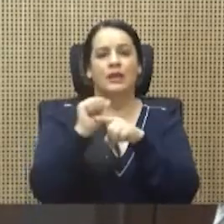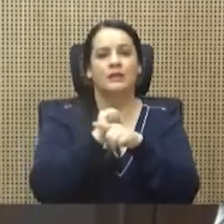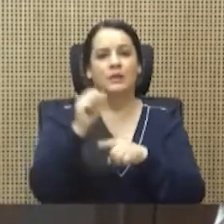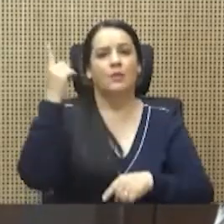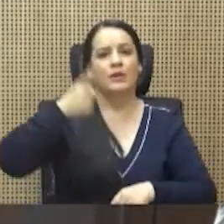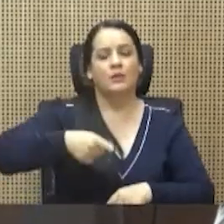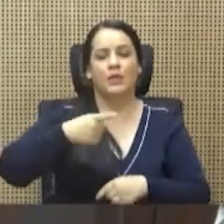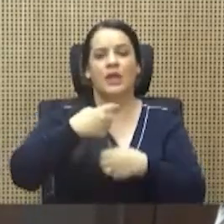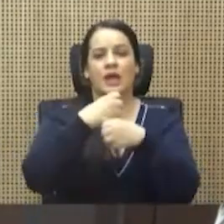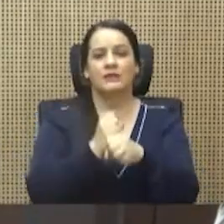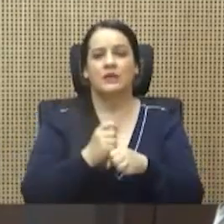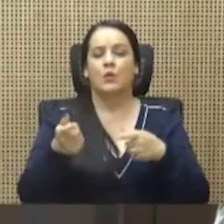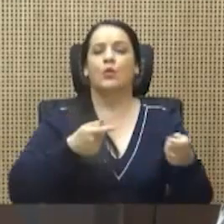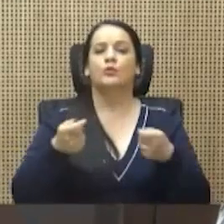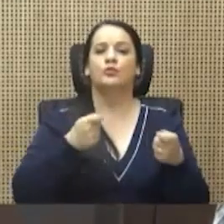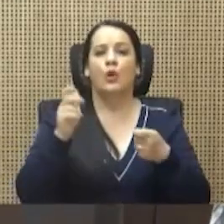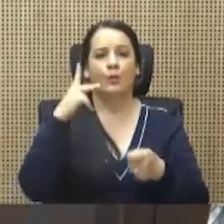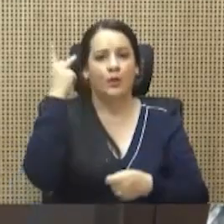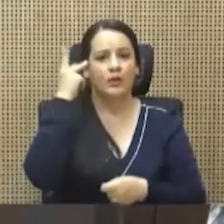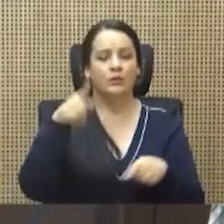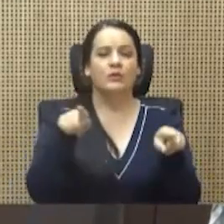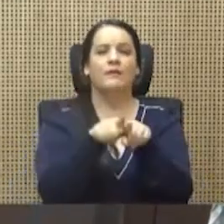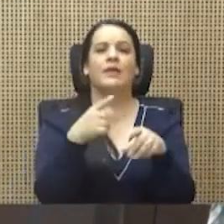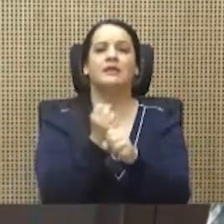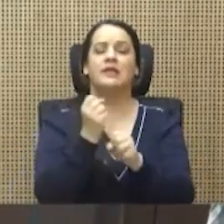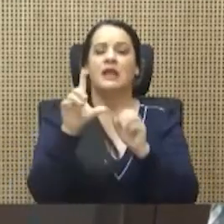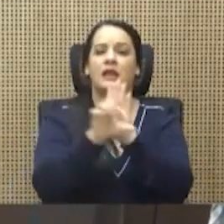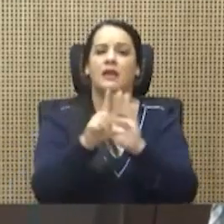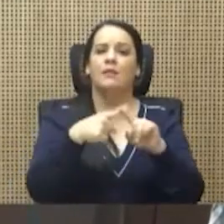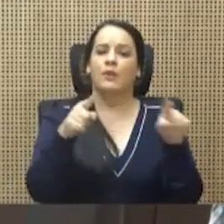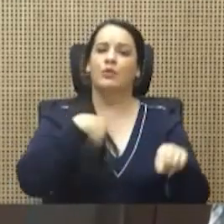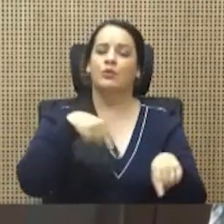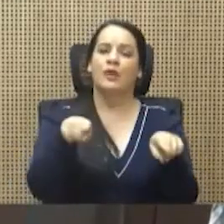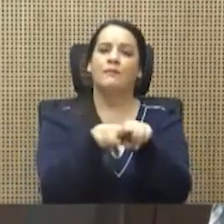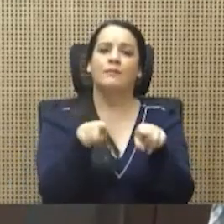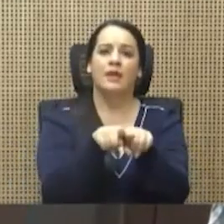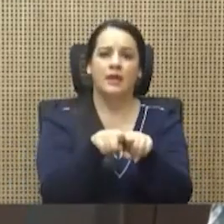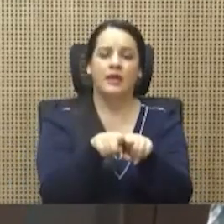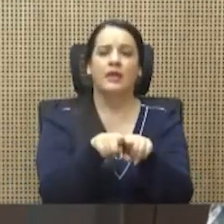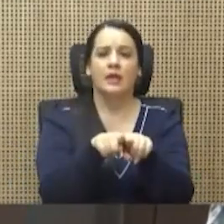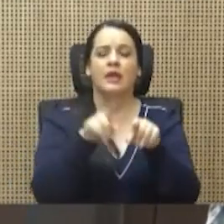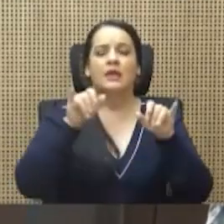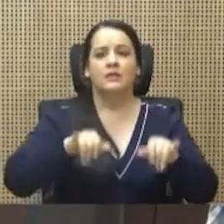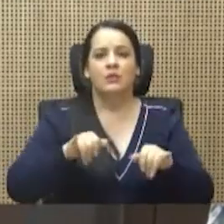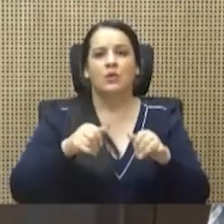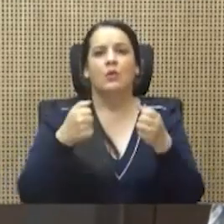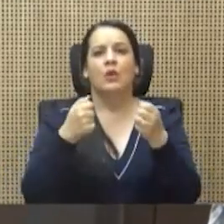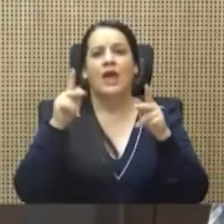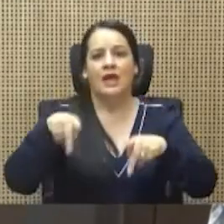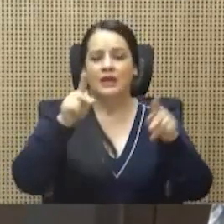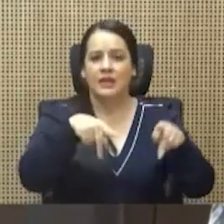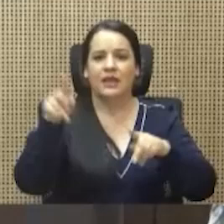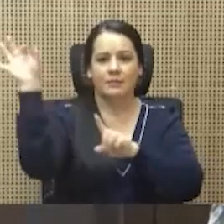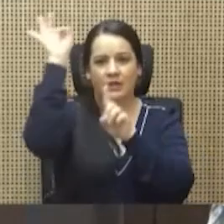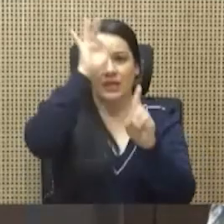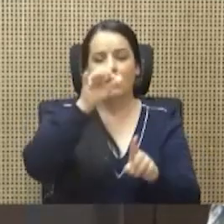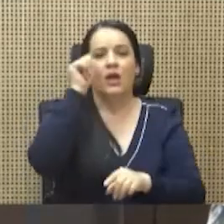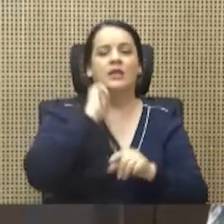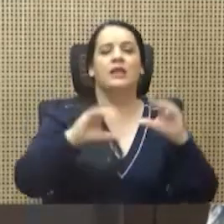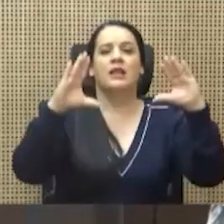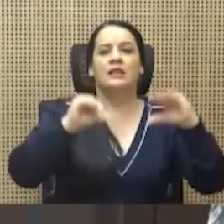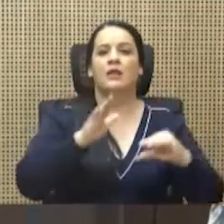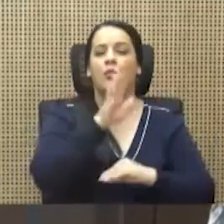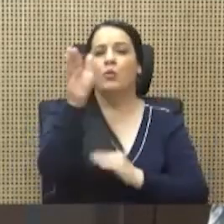es ejercer control político y también hacer leyes. Pero yo también estoy con la gente que me trajo acá. Ayer en la tarde andaban a la